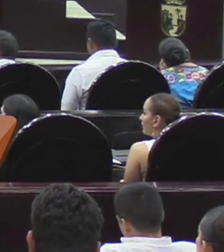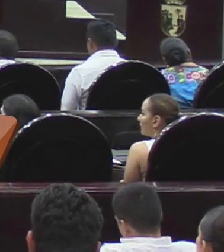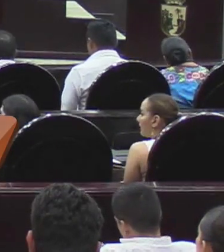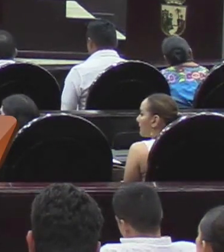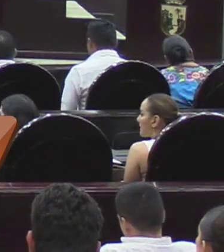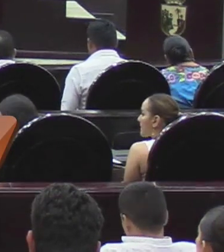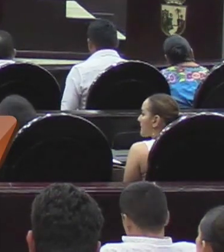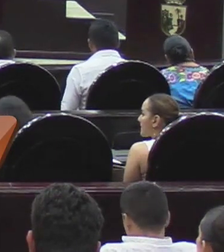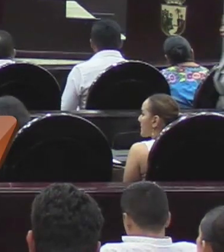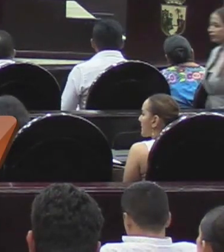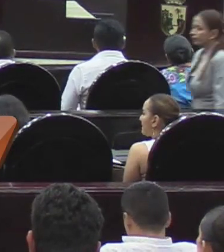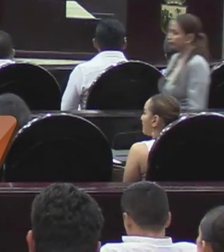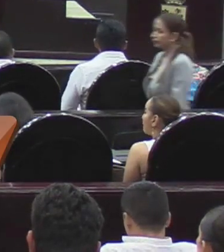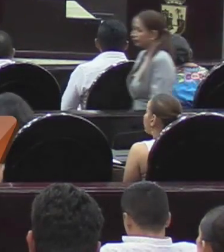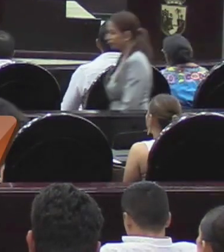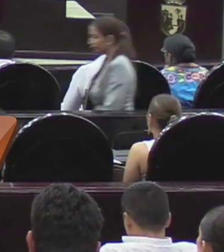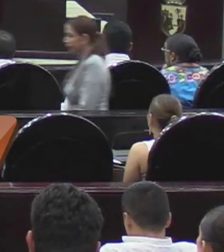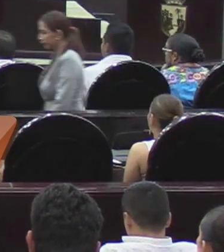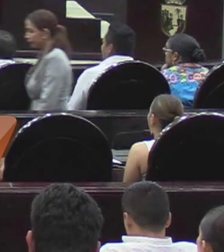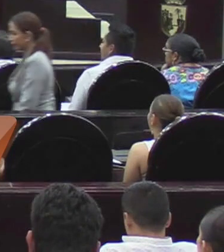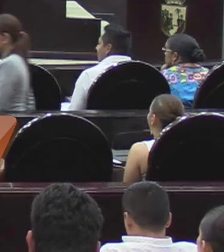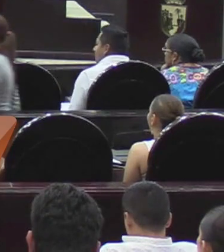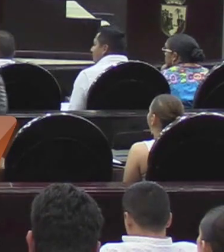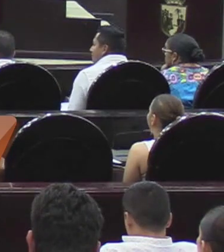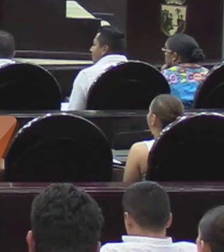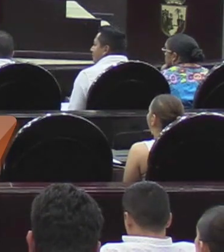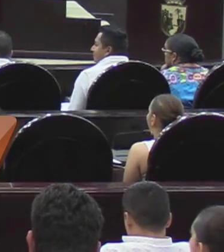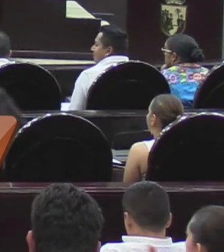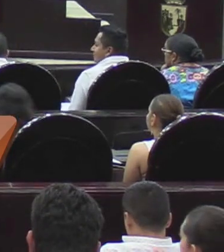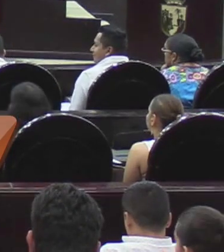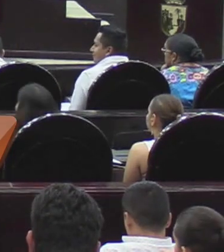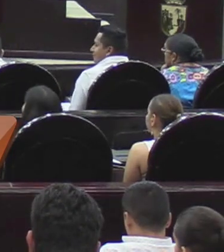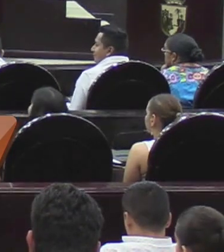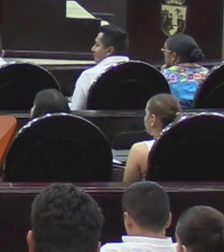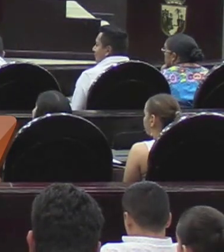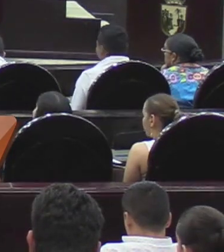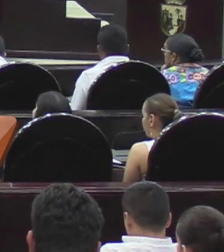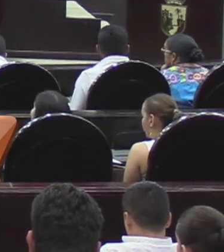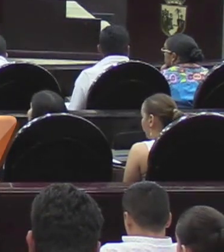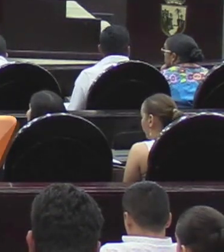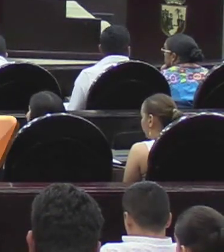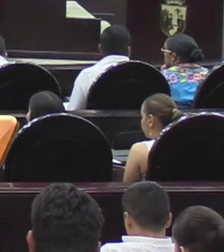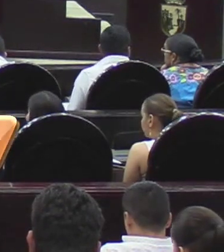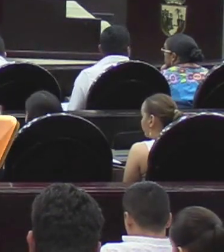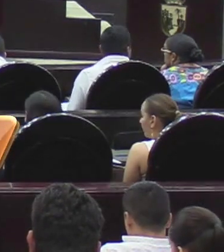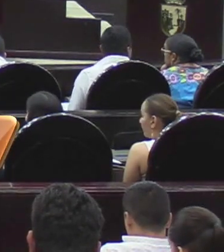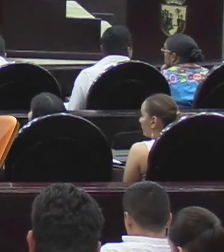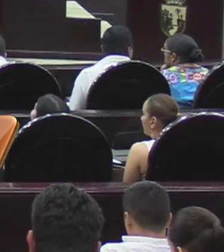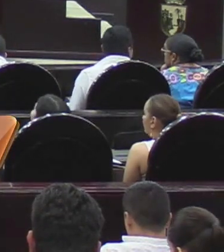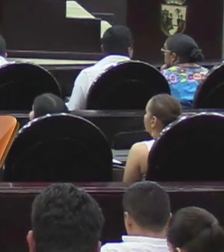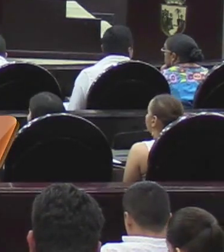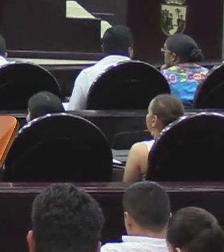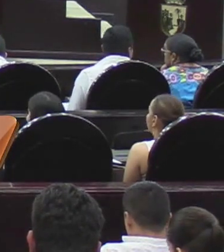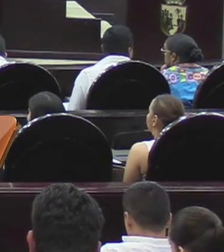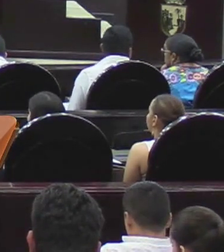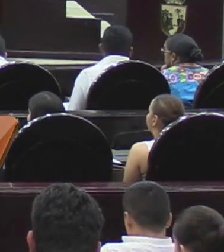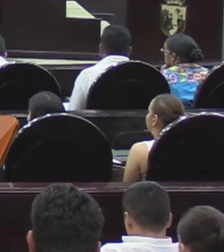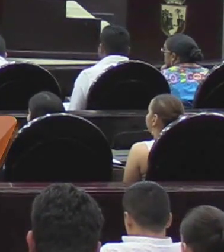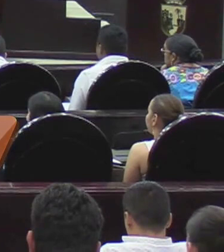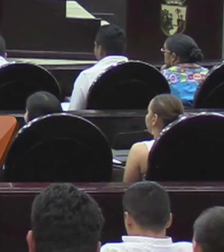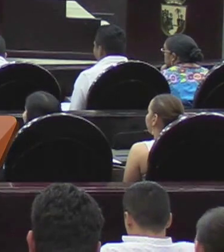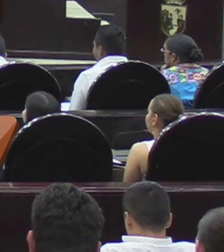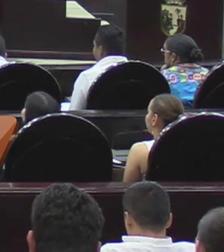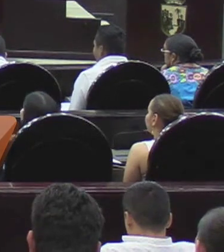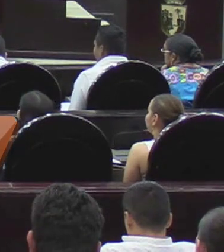emitir su voto se pregunta la honorable asamblea si falta algún legislador por emitir su voto no falta